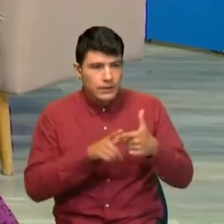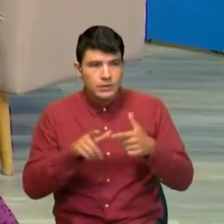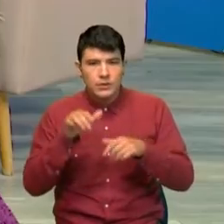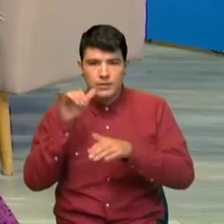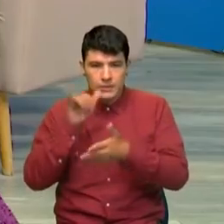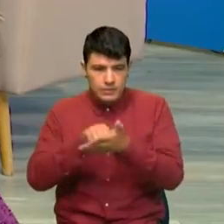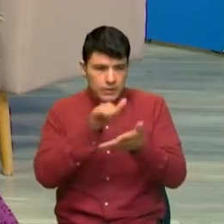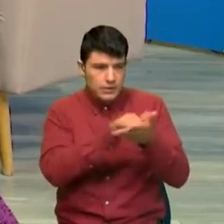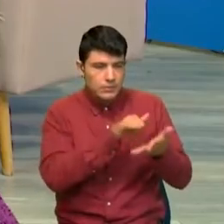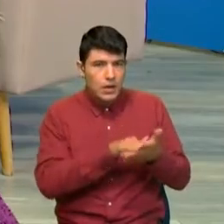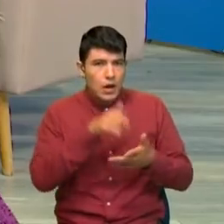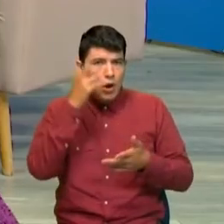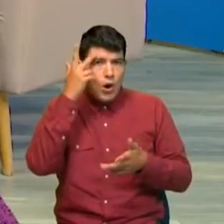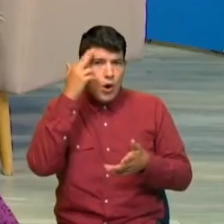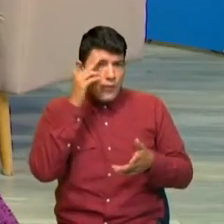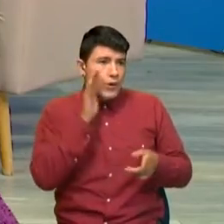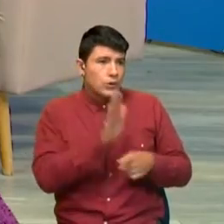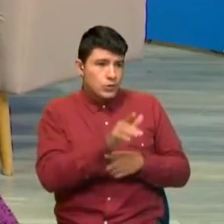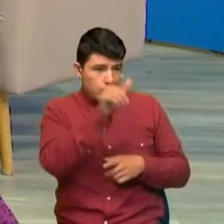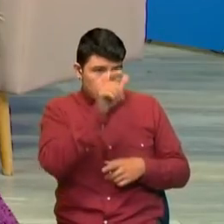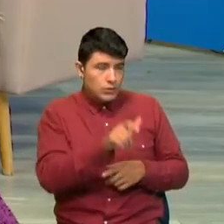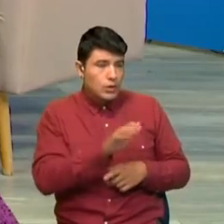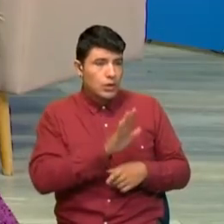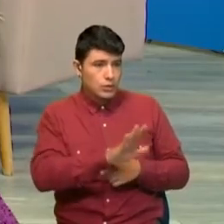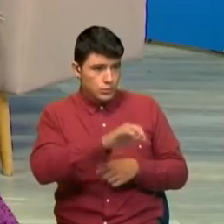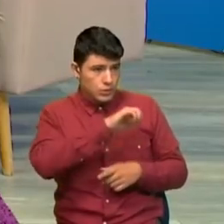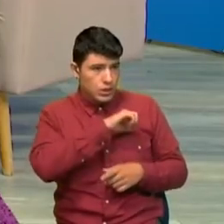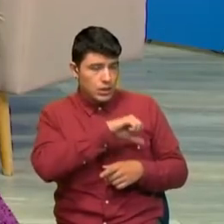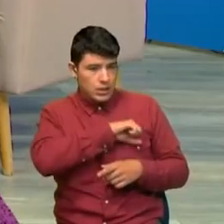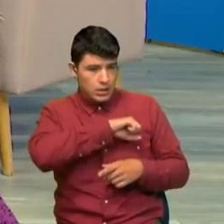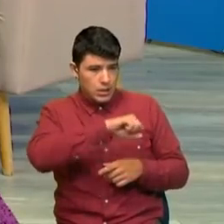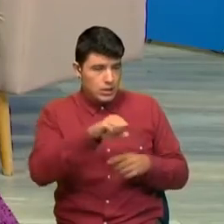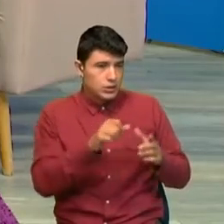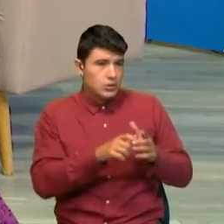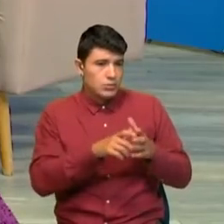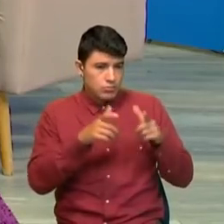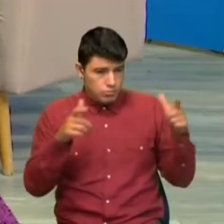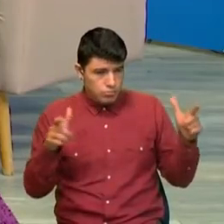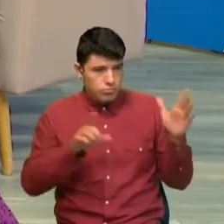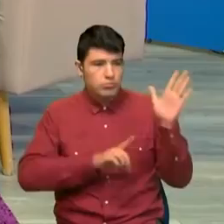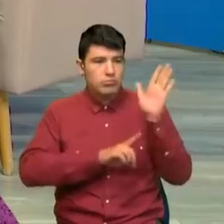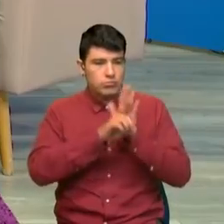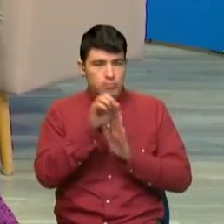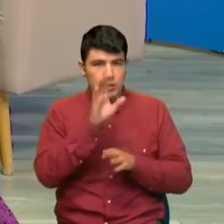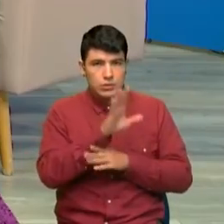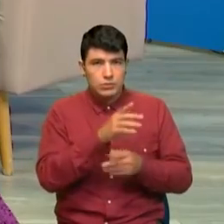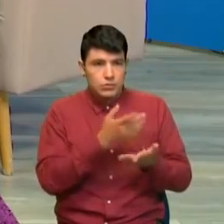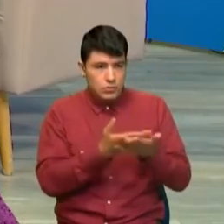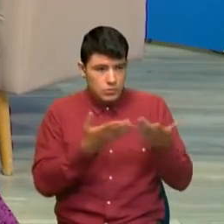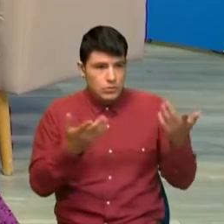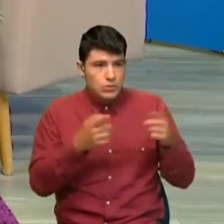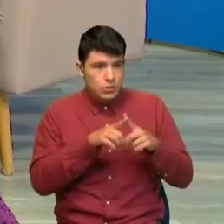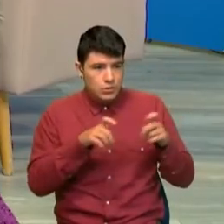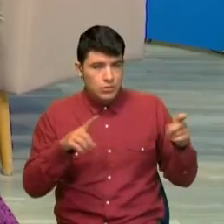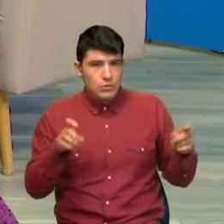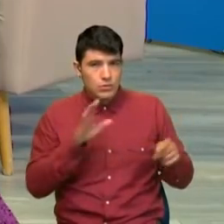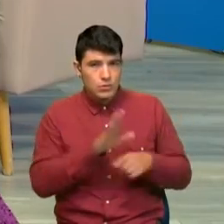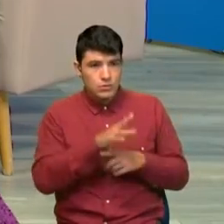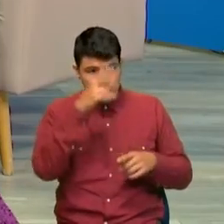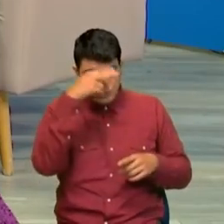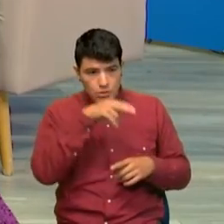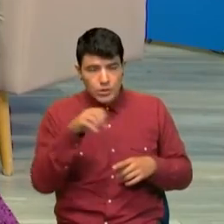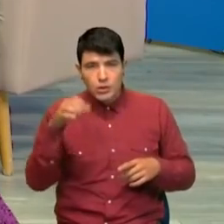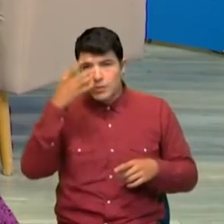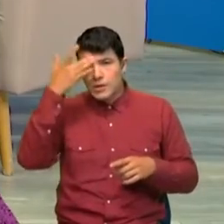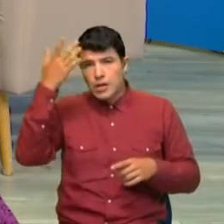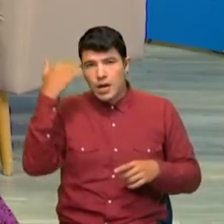obviamente pues la persona también tiene derecho a acrecentar o aumentar como tal los bienes de uno de los hijos porque pues le